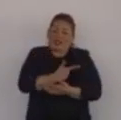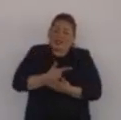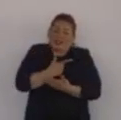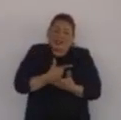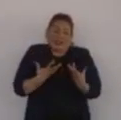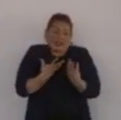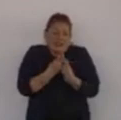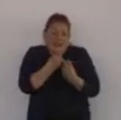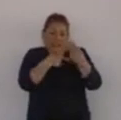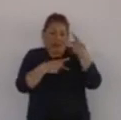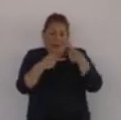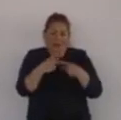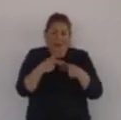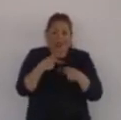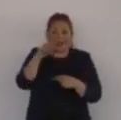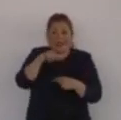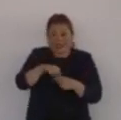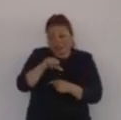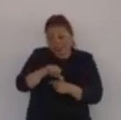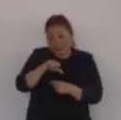ustedes. Realmente